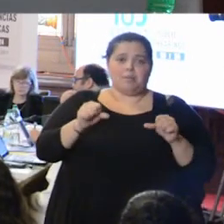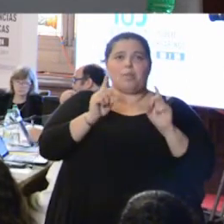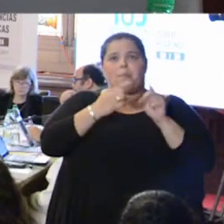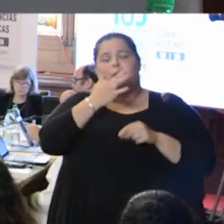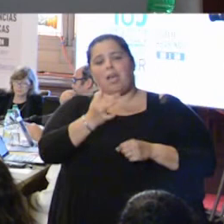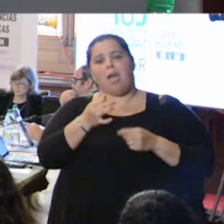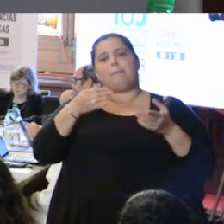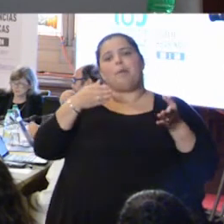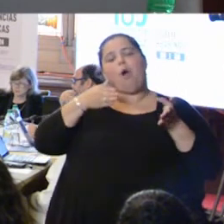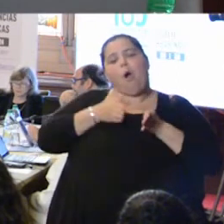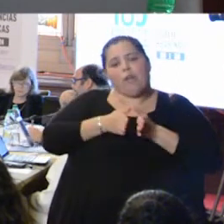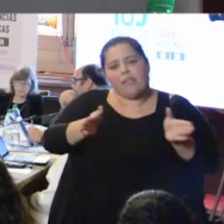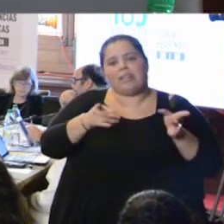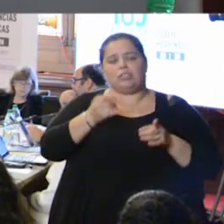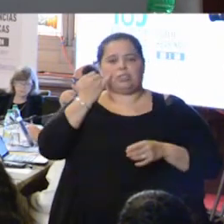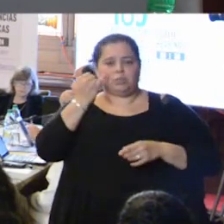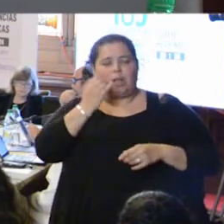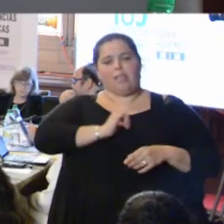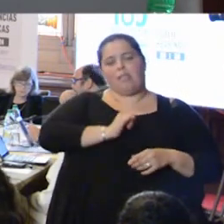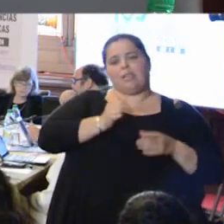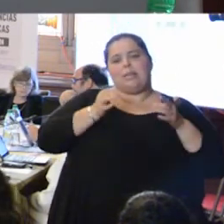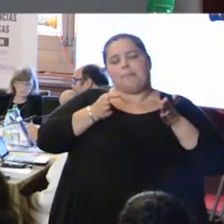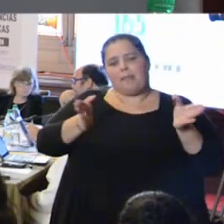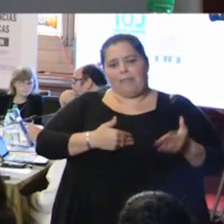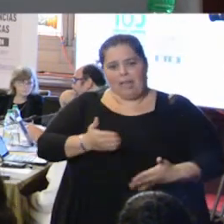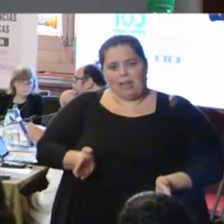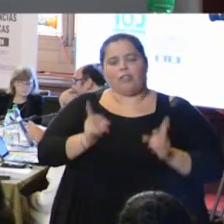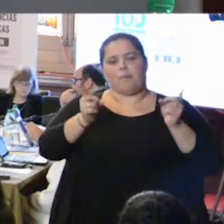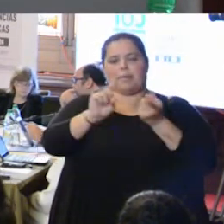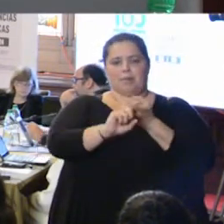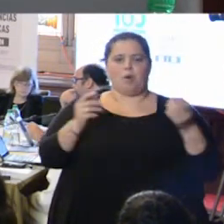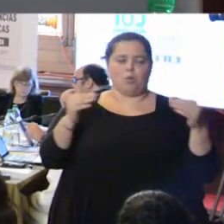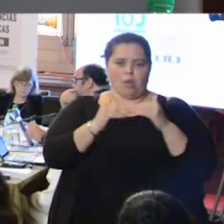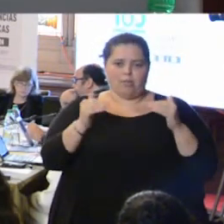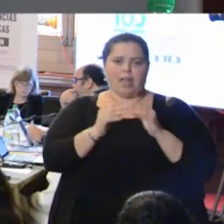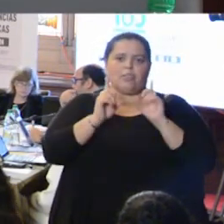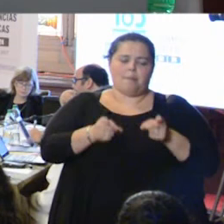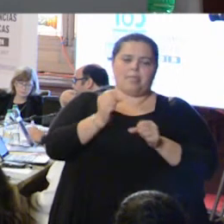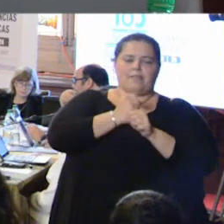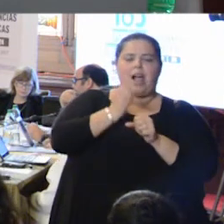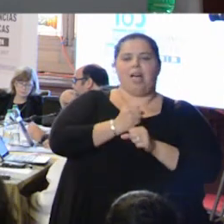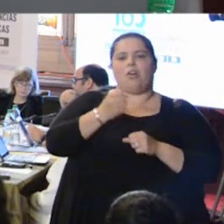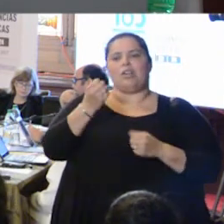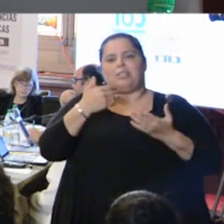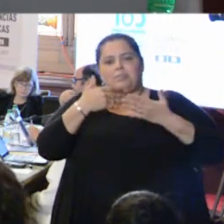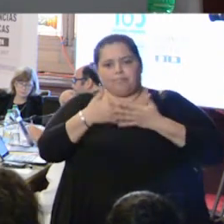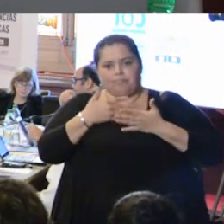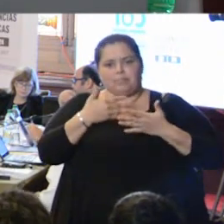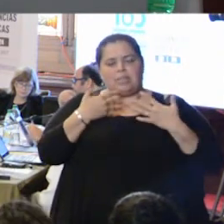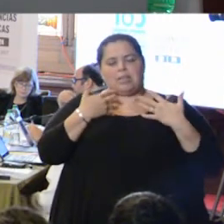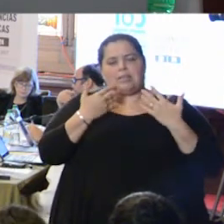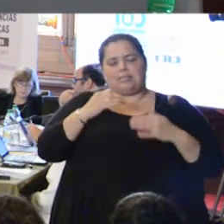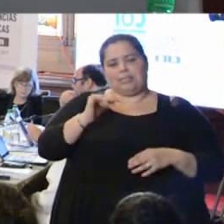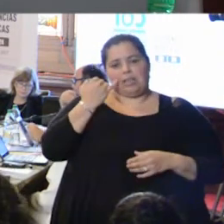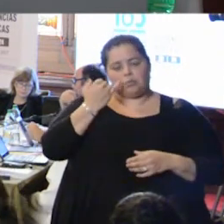sexual, identidad de género, educación sexual, matrimonio igualitario, trabajadoras sexuales, que también están recibiendo una